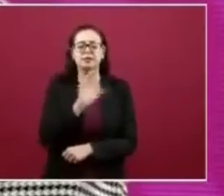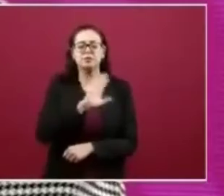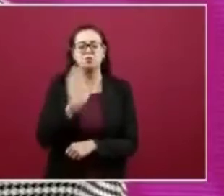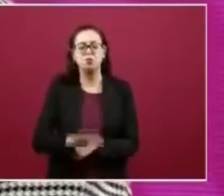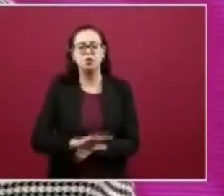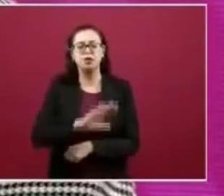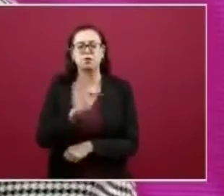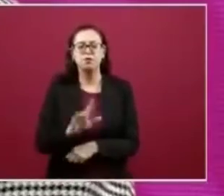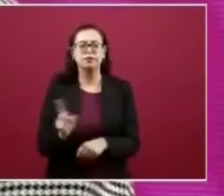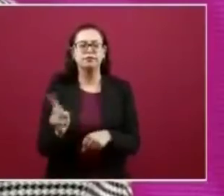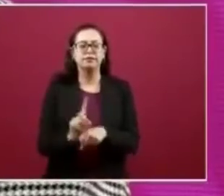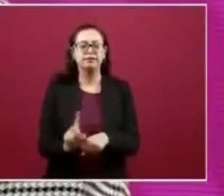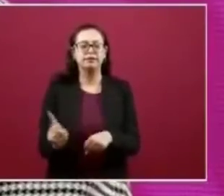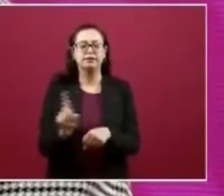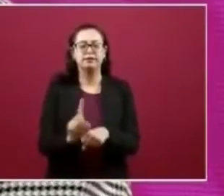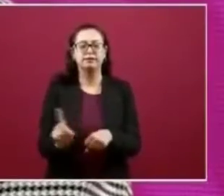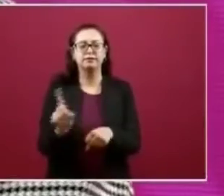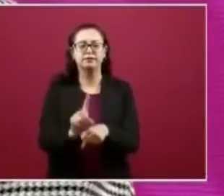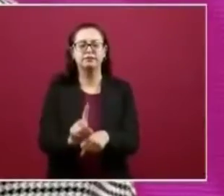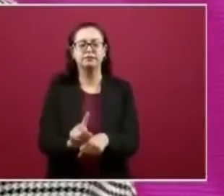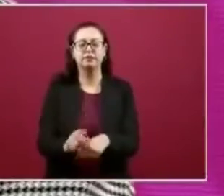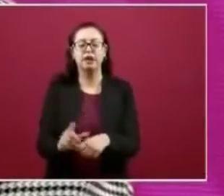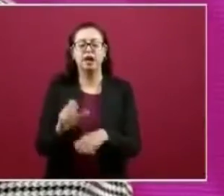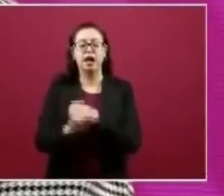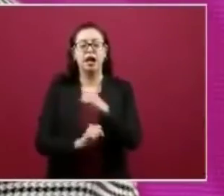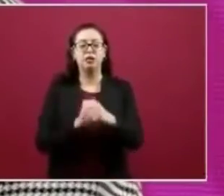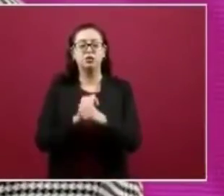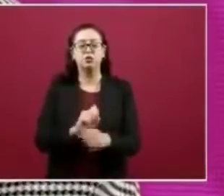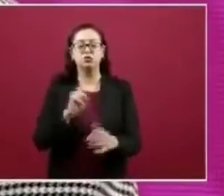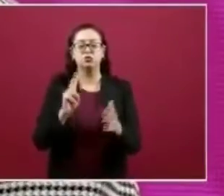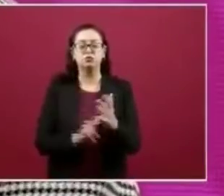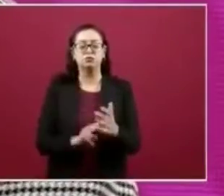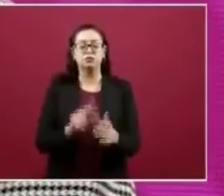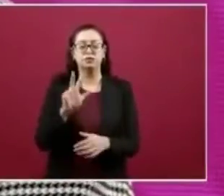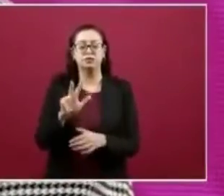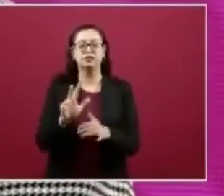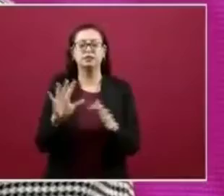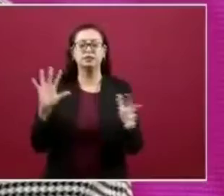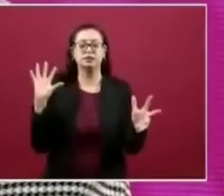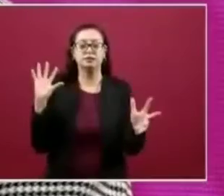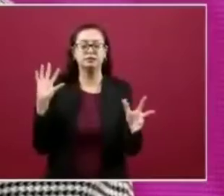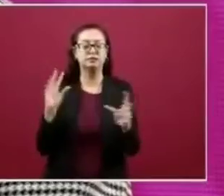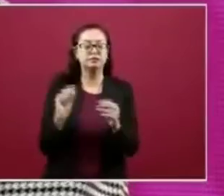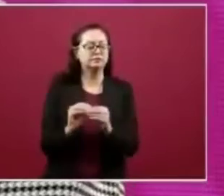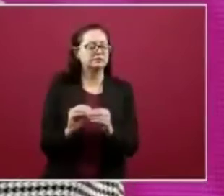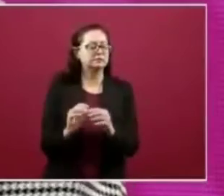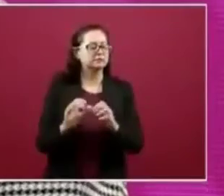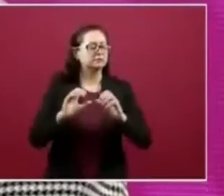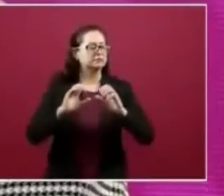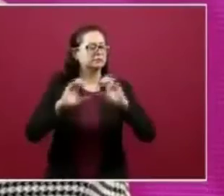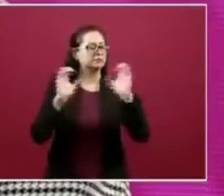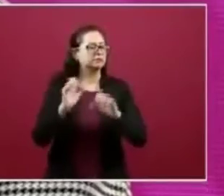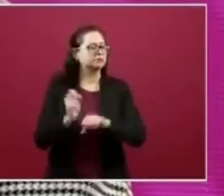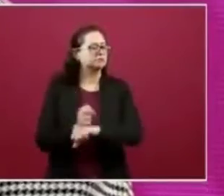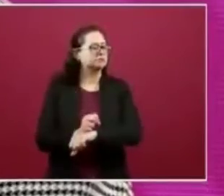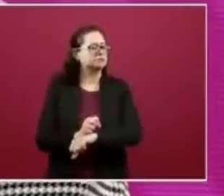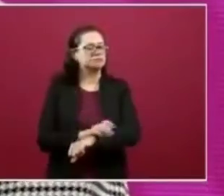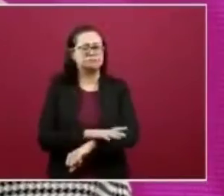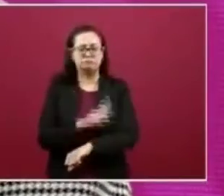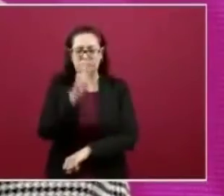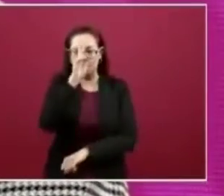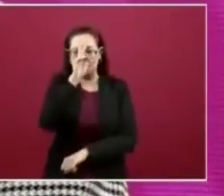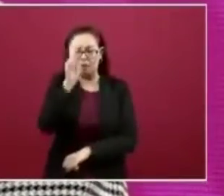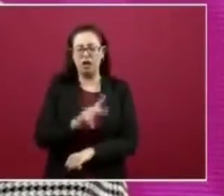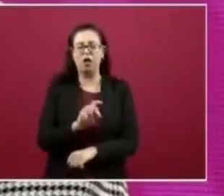solo cada día, y que tan solo en el año 2018 alcanzó la escalofriante cifra